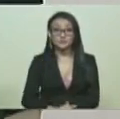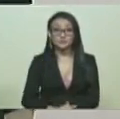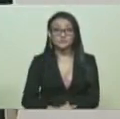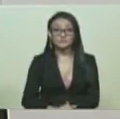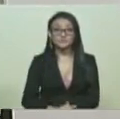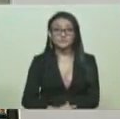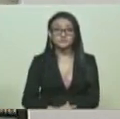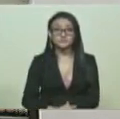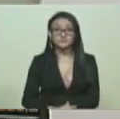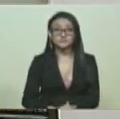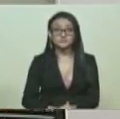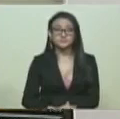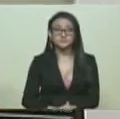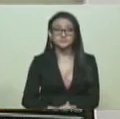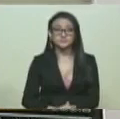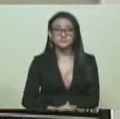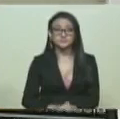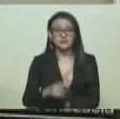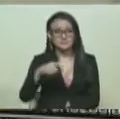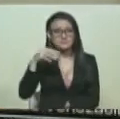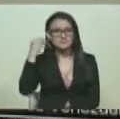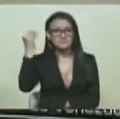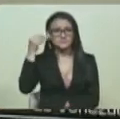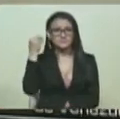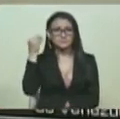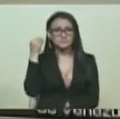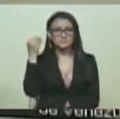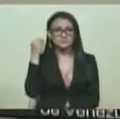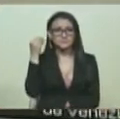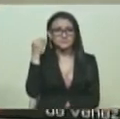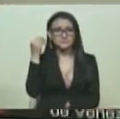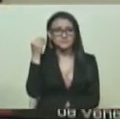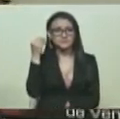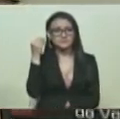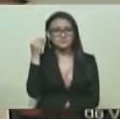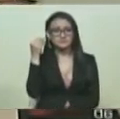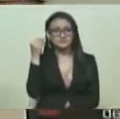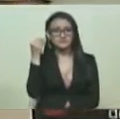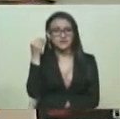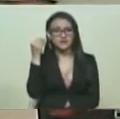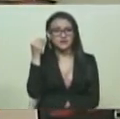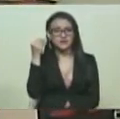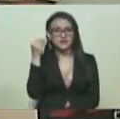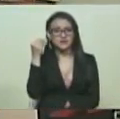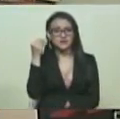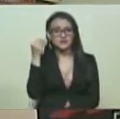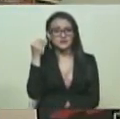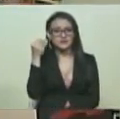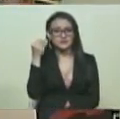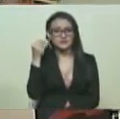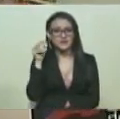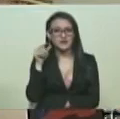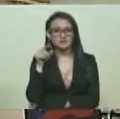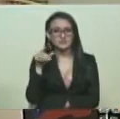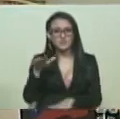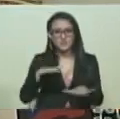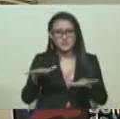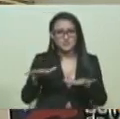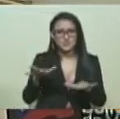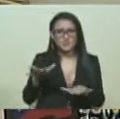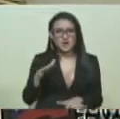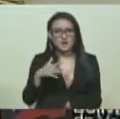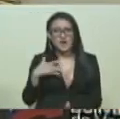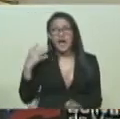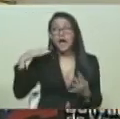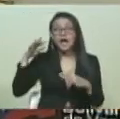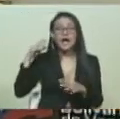porque el país pudiese pensar de que es parte de alguna estrategia para distraer